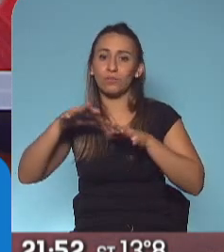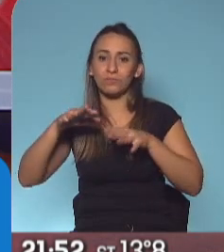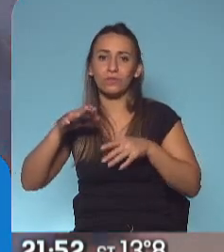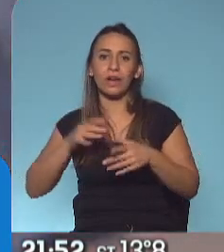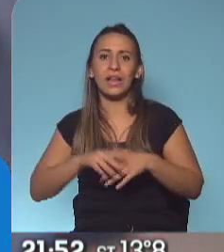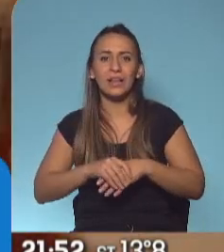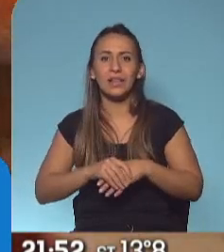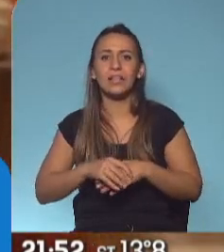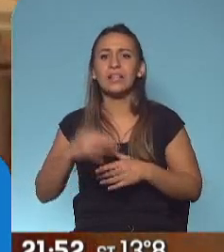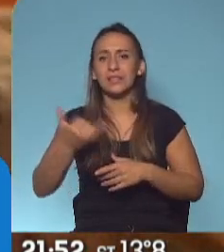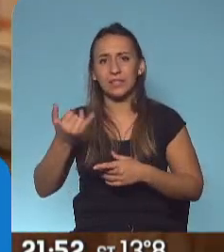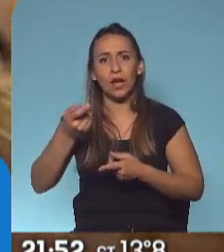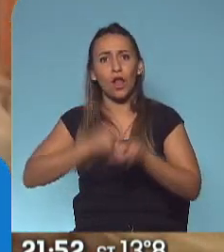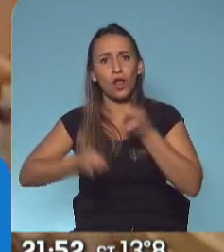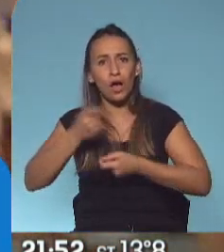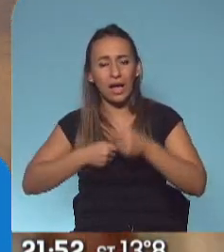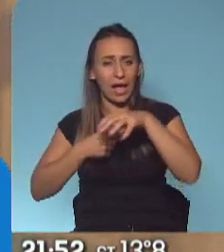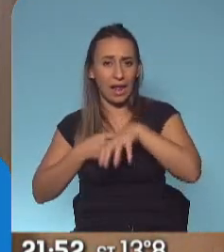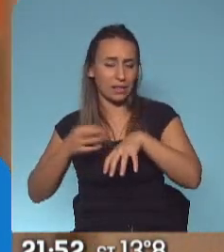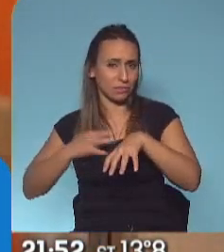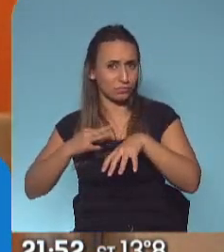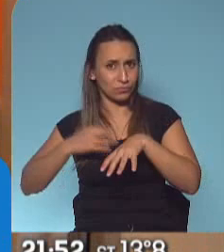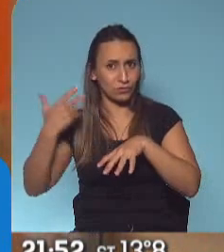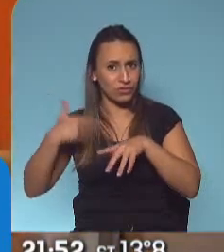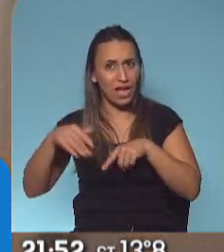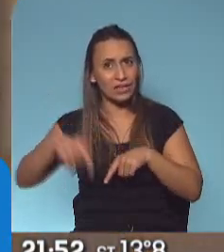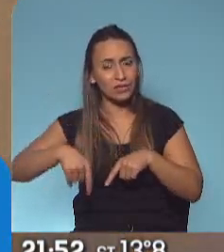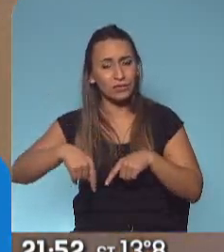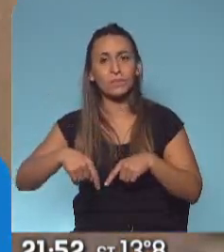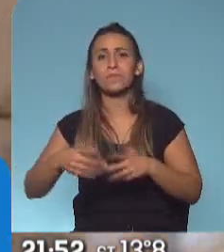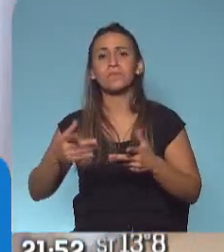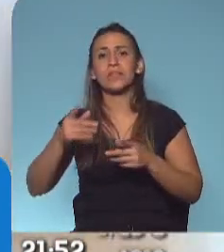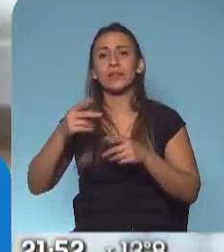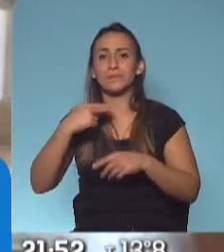que va a cumplir este año 40 años, es decir, que tengo mis